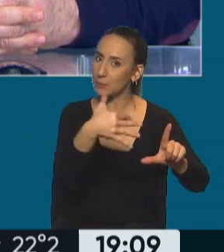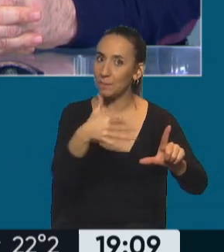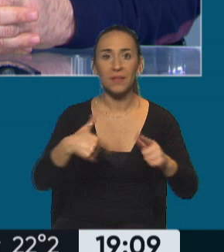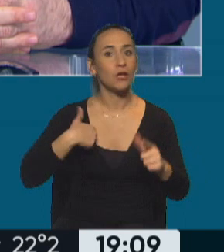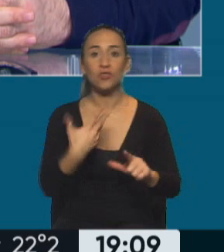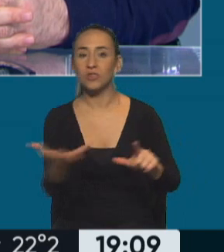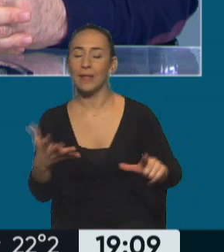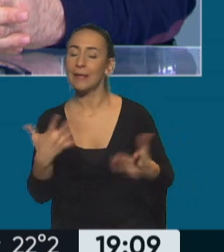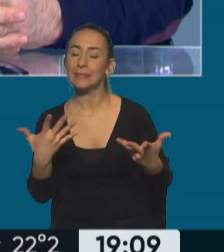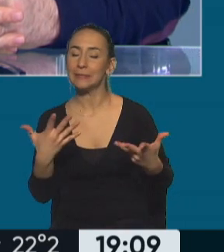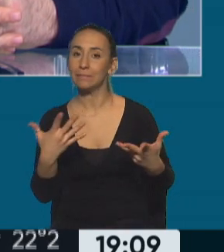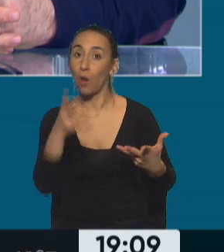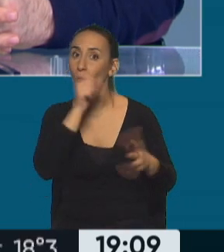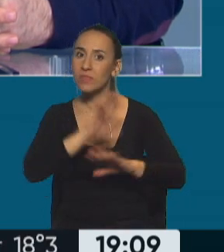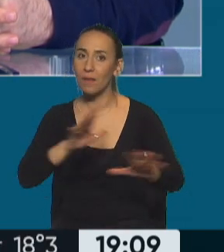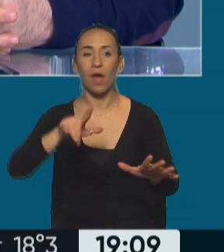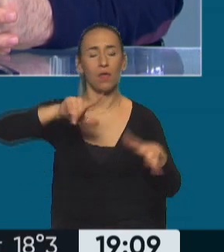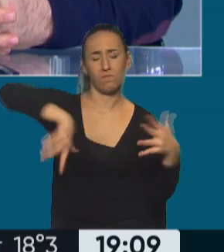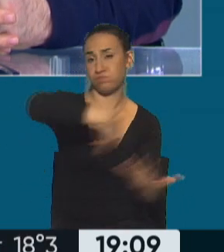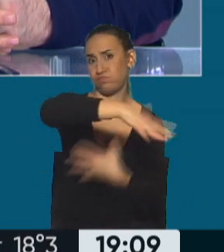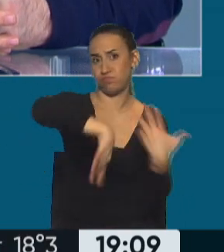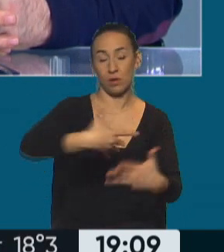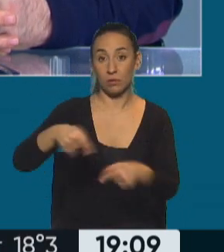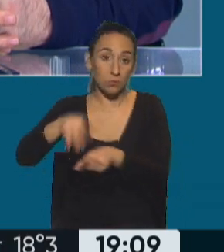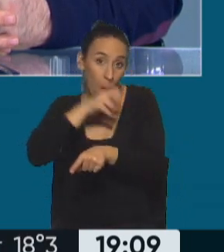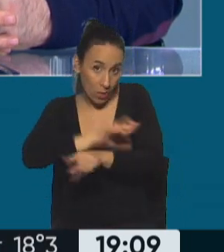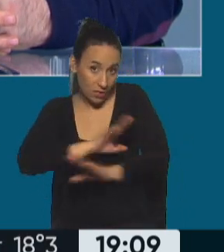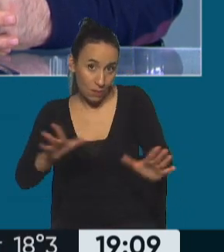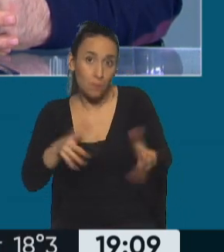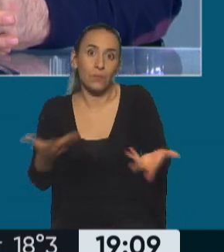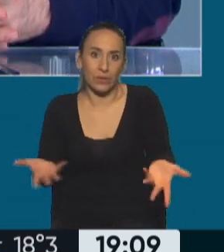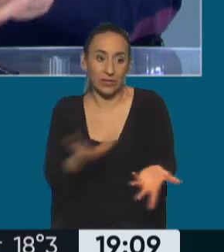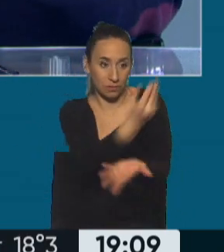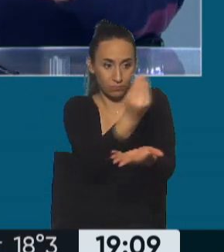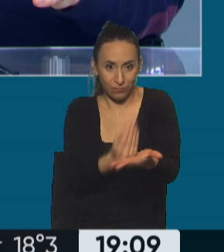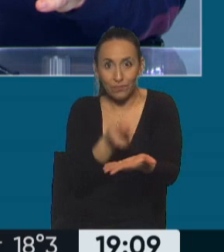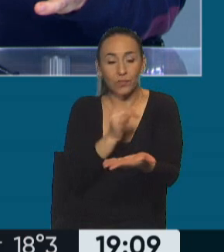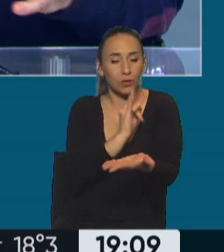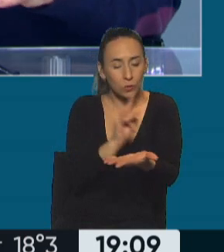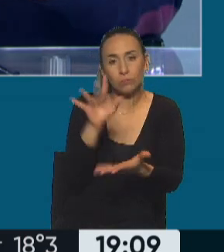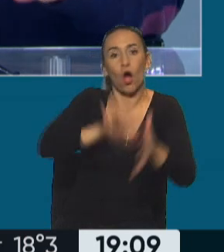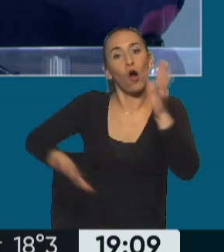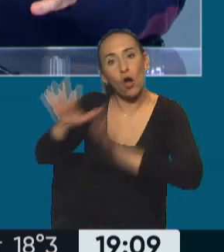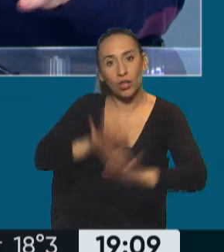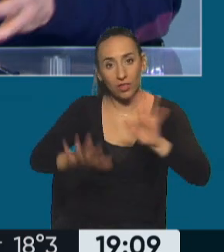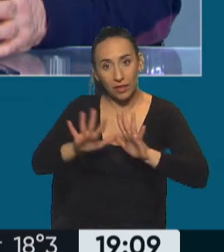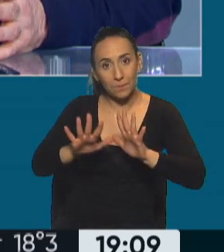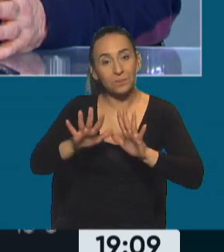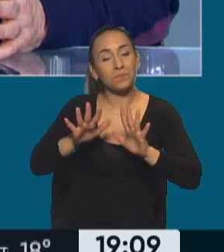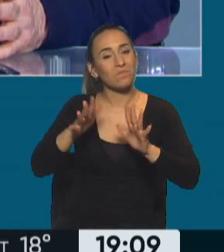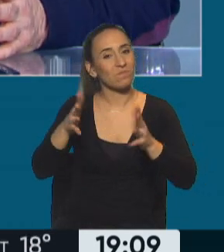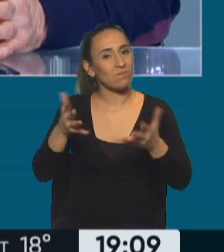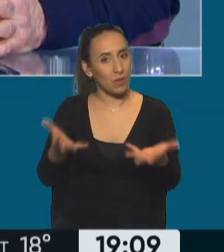desorden. Y frente a eso me parece que hubo una lectura de que acá lo importante es introducir